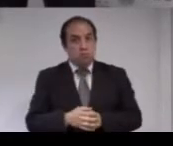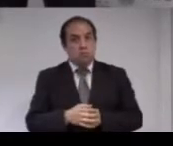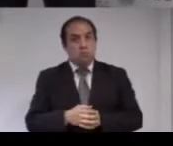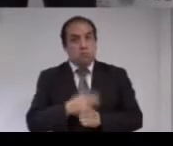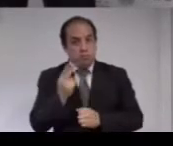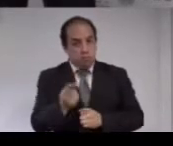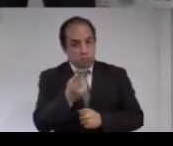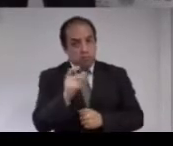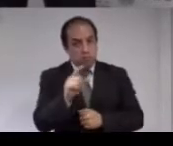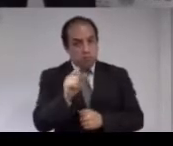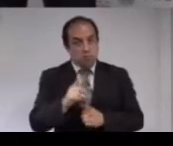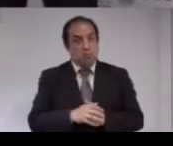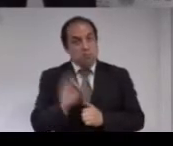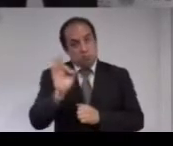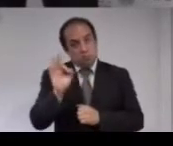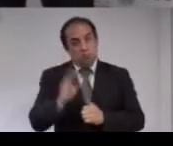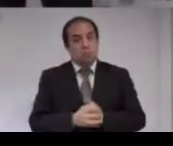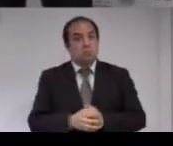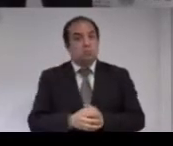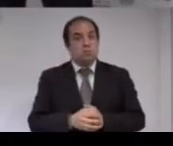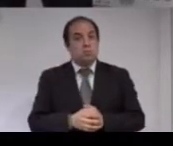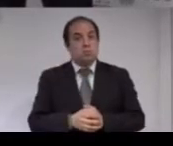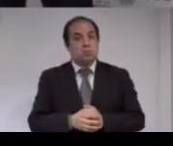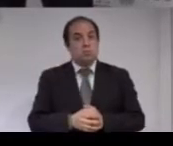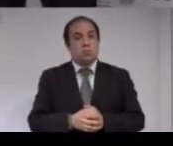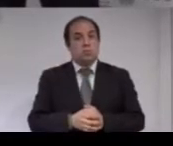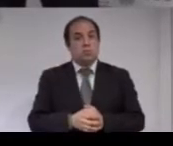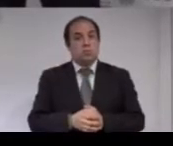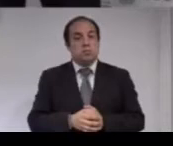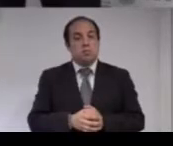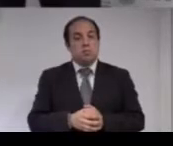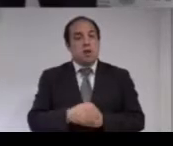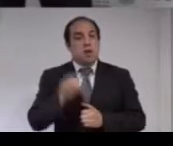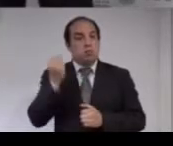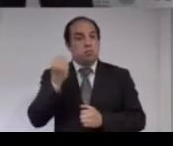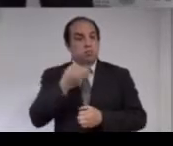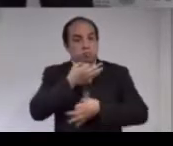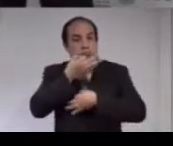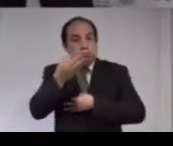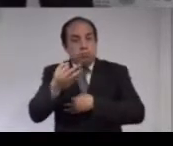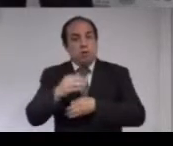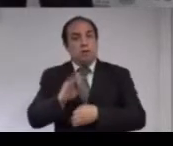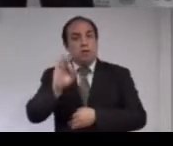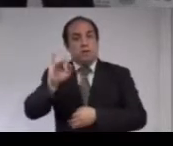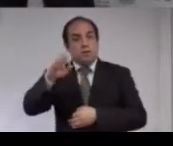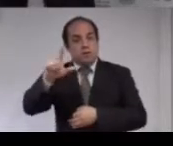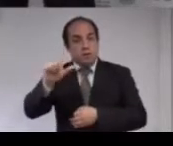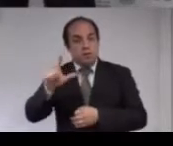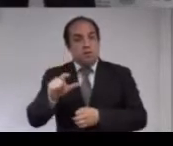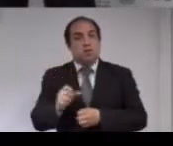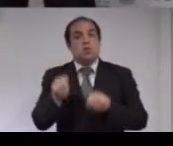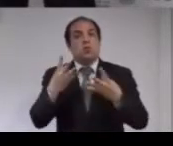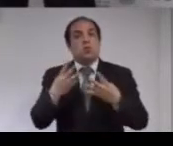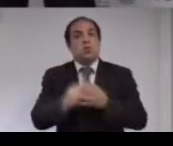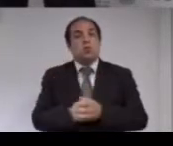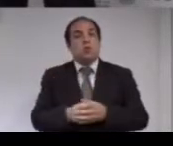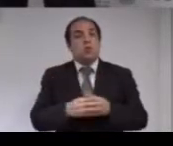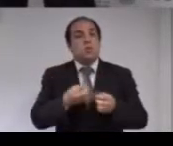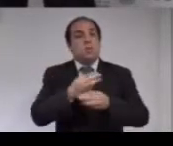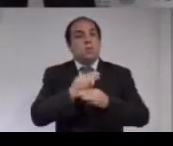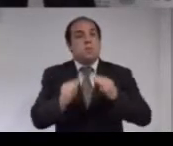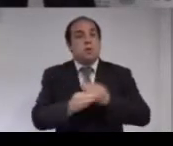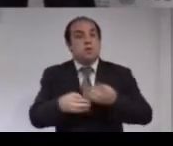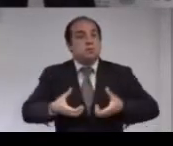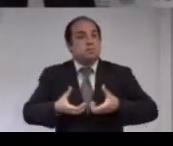y también a lo mejor también el vocero de la Fiscalía me puede decir cuántos inmuebles y mobiliario urbano fue